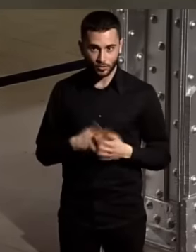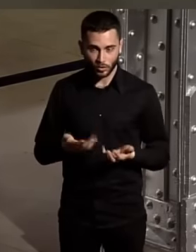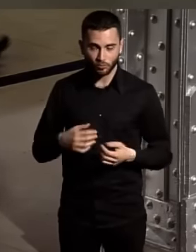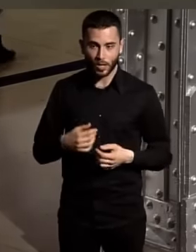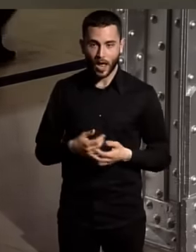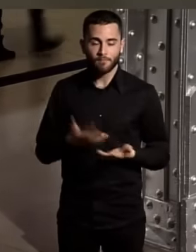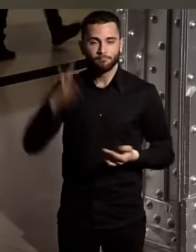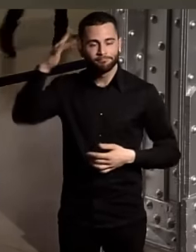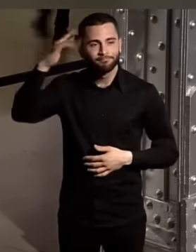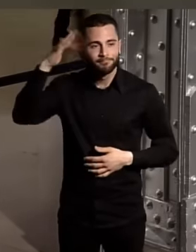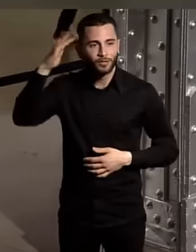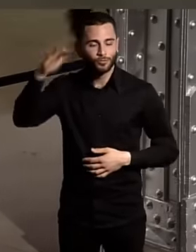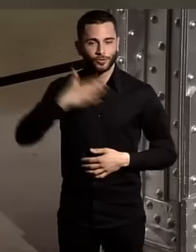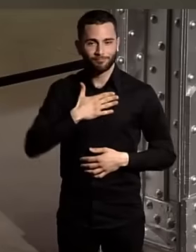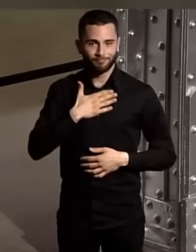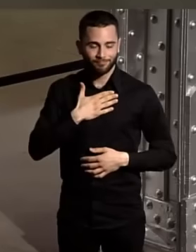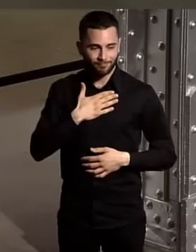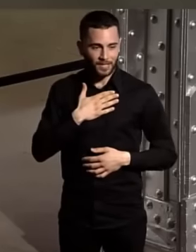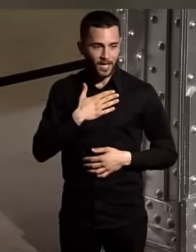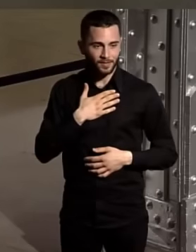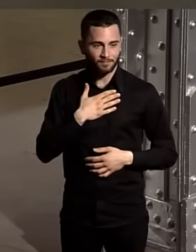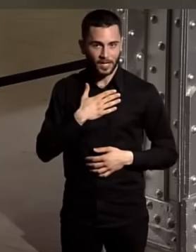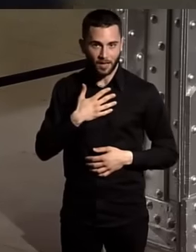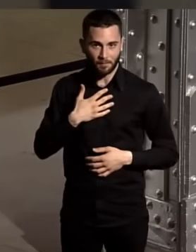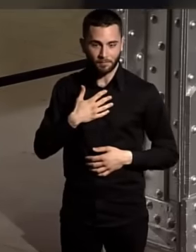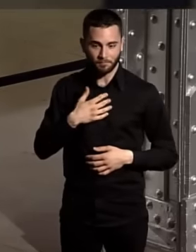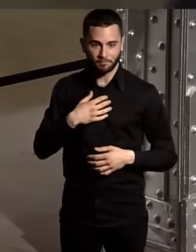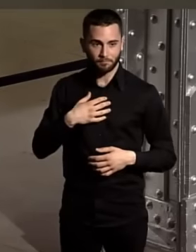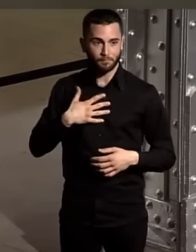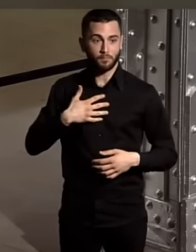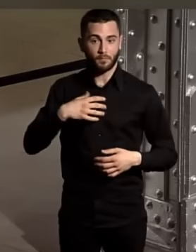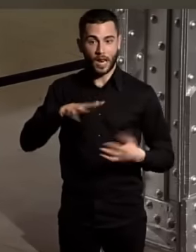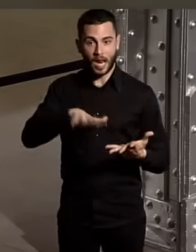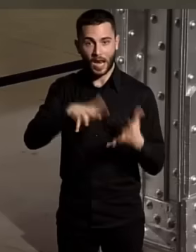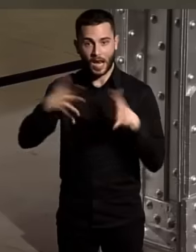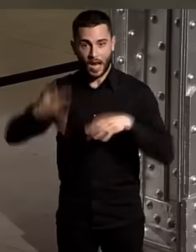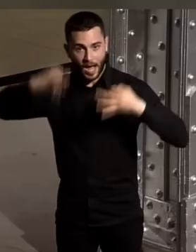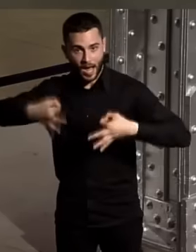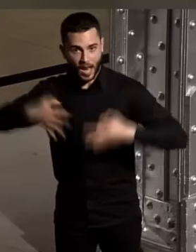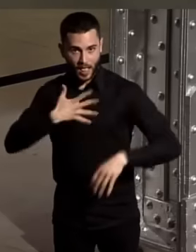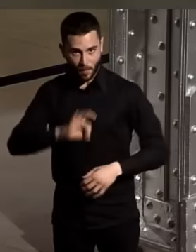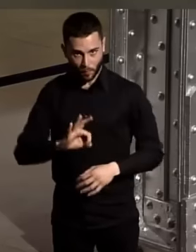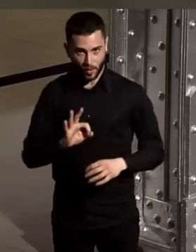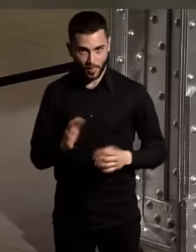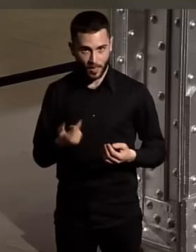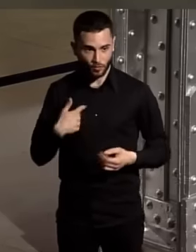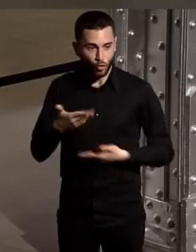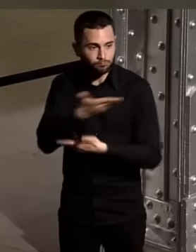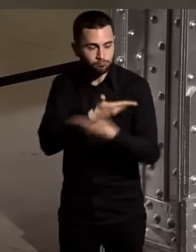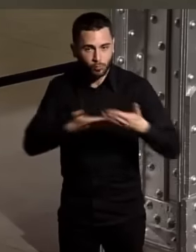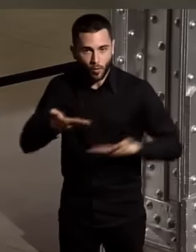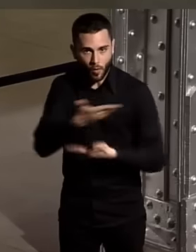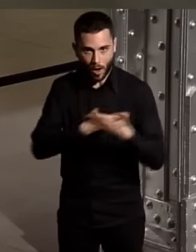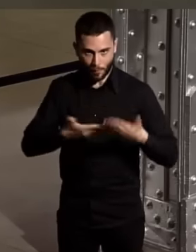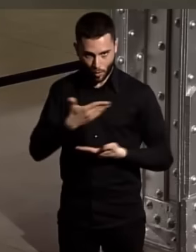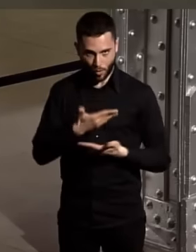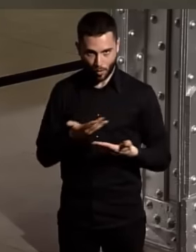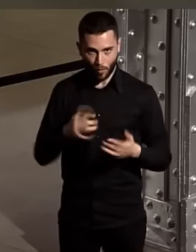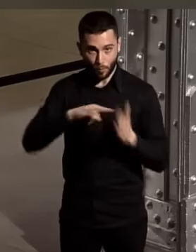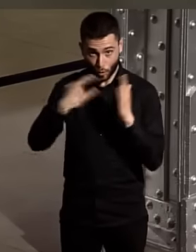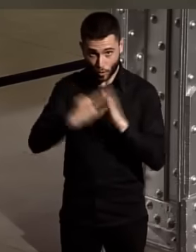ilusión que que puede ser realizada y entonces pues colaboro vamos a decirlo así